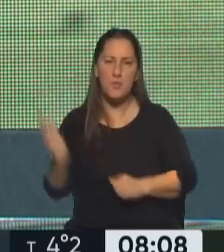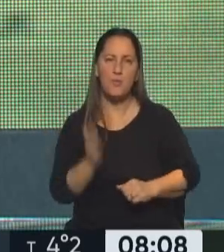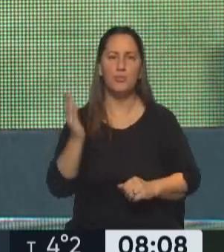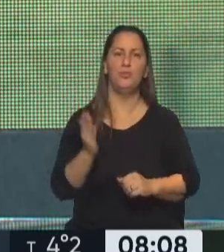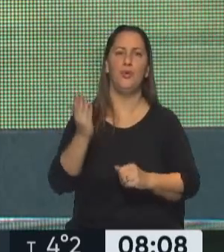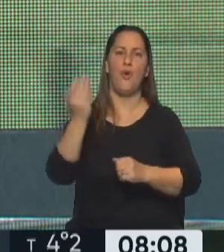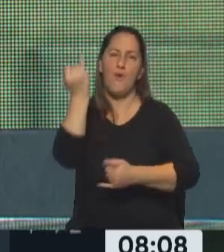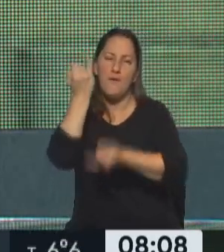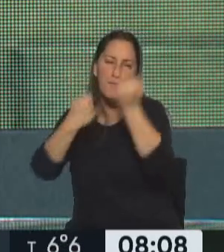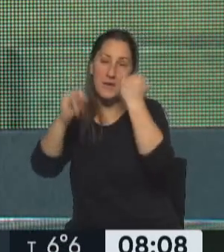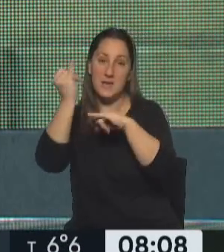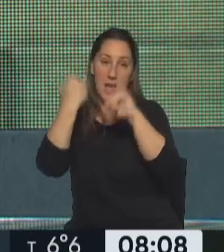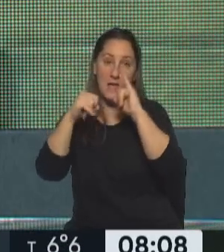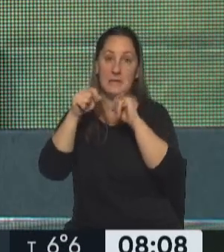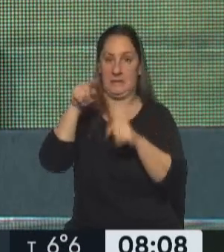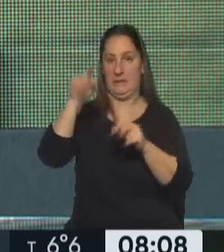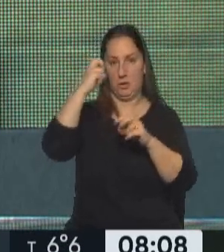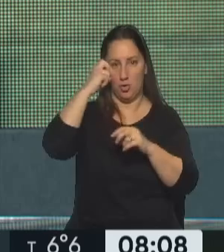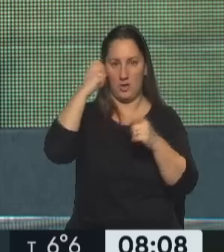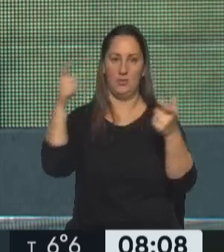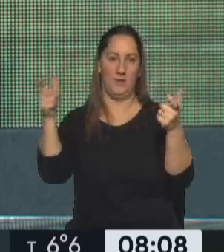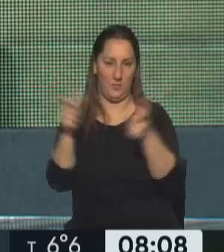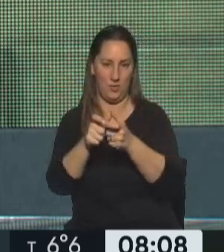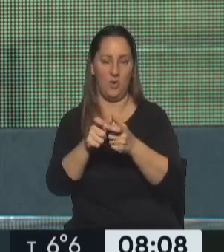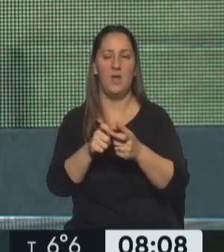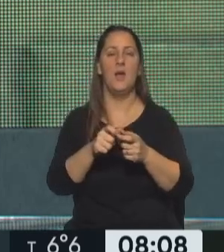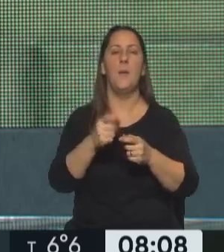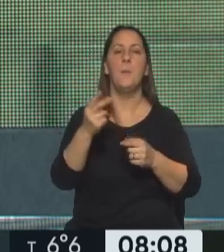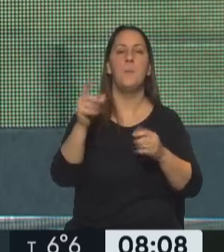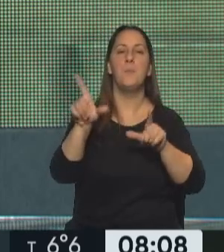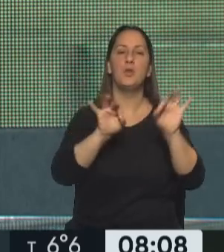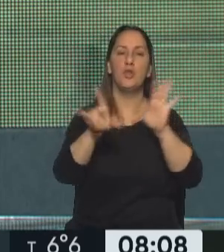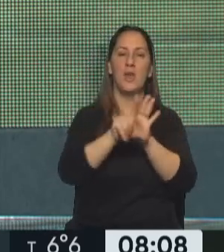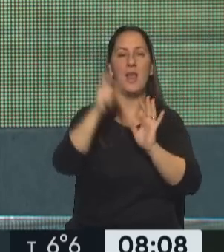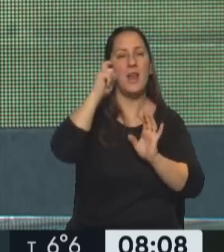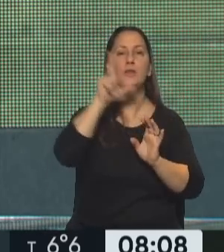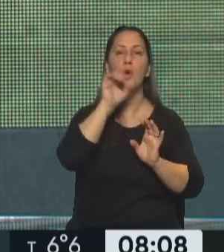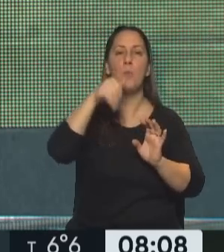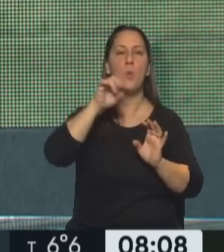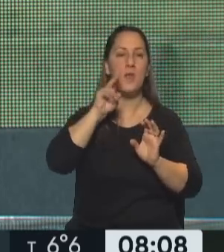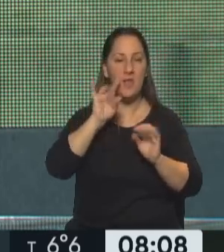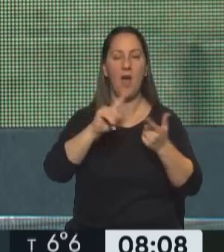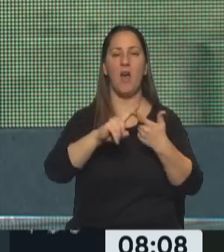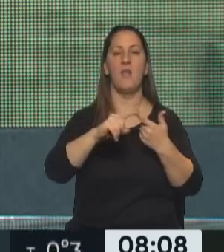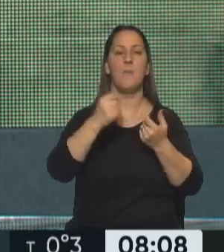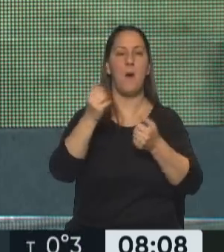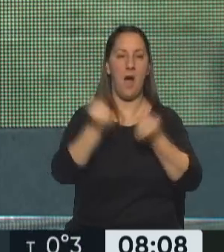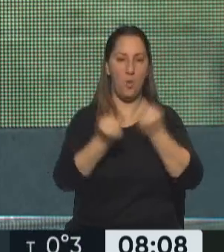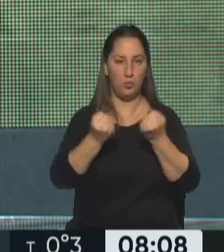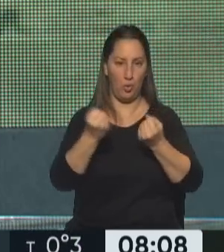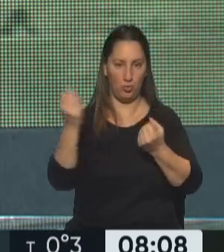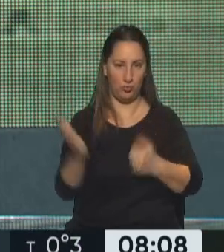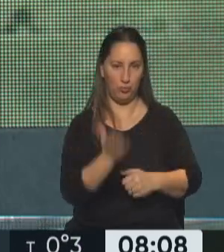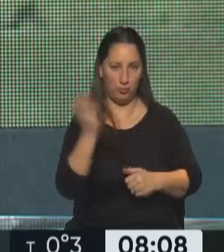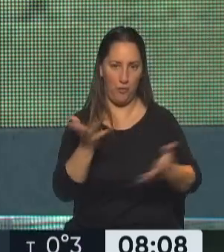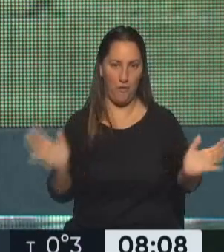financiero, que atraviesa el Congreso de la Nación. Proyecto de ley de electromovilidad, proyecto de ley de fomento a la industria automotriz, dos